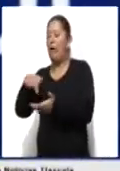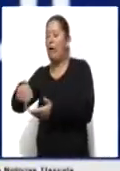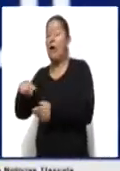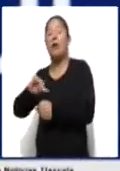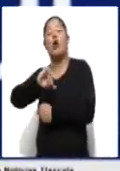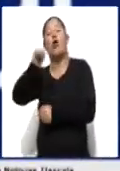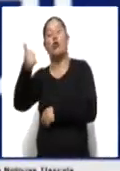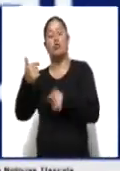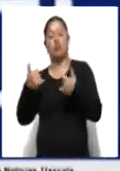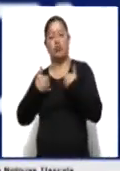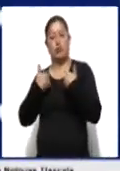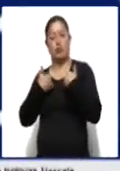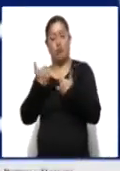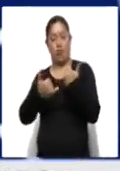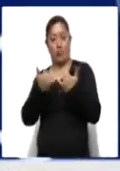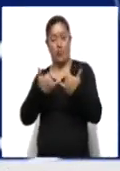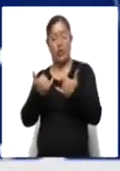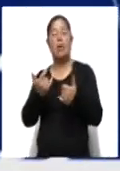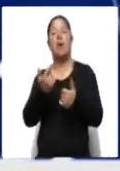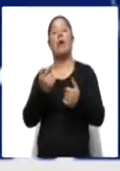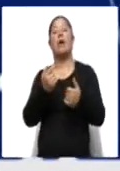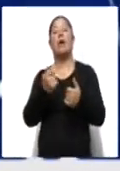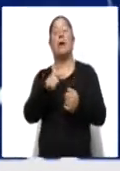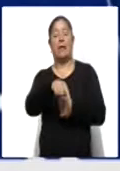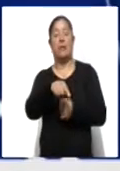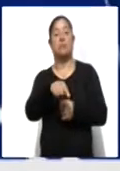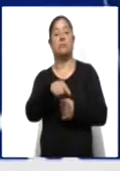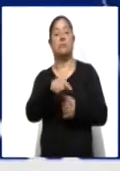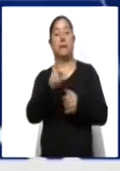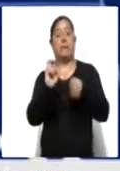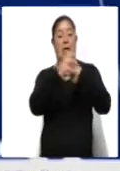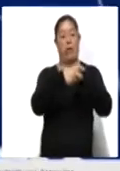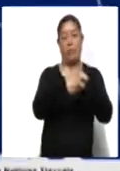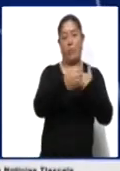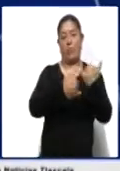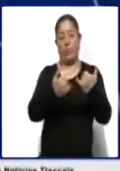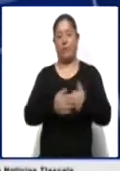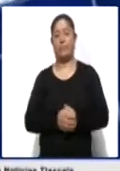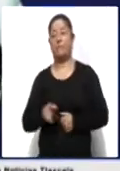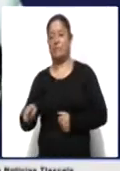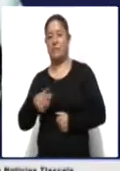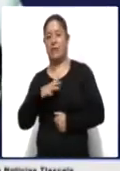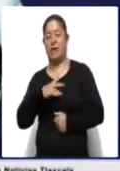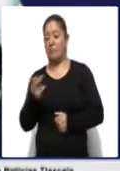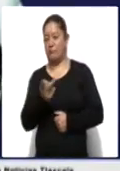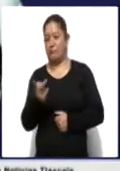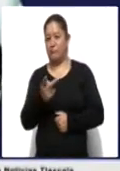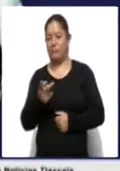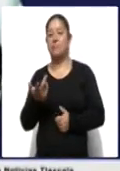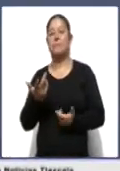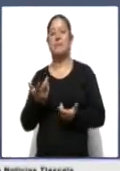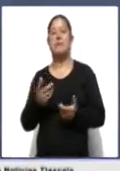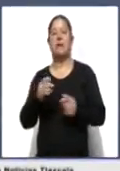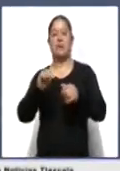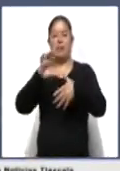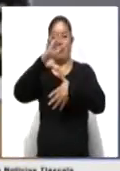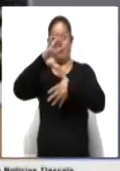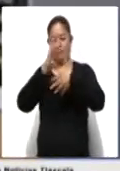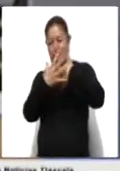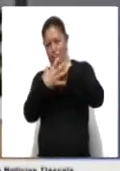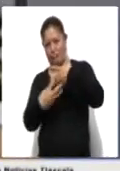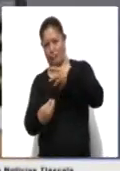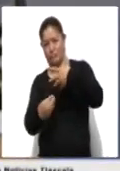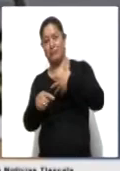Es decir, el 91% de los futbolistas que definirán al campeón de la Copa Latina se desempeñan en el viejo continente.